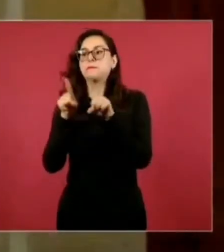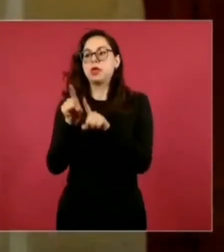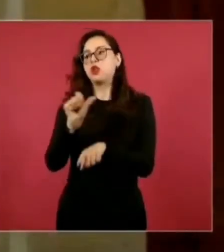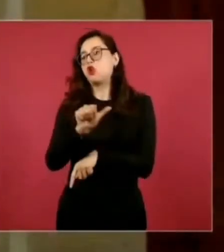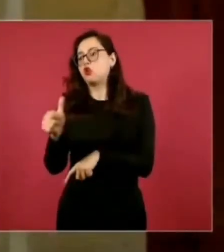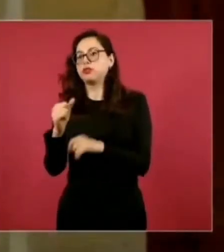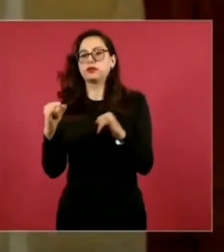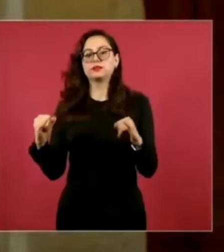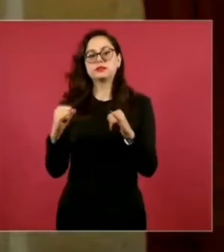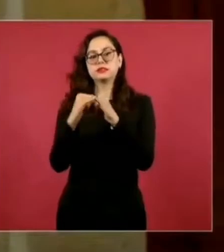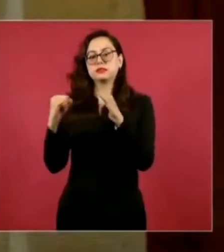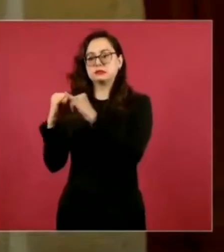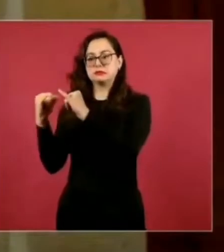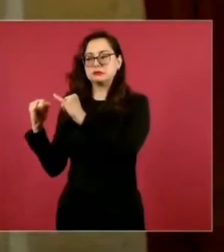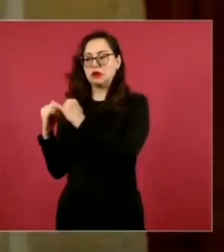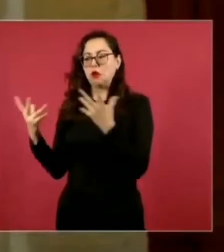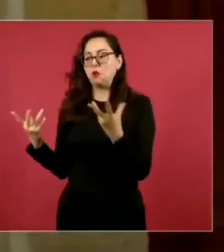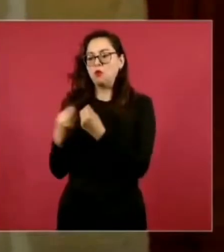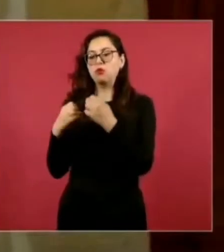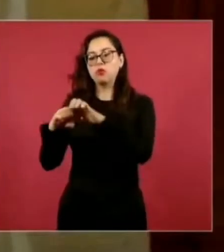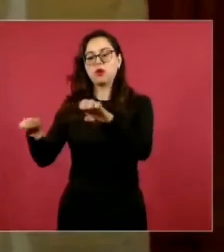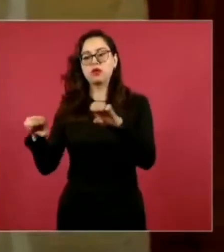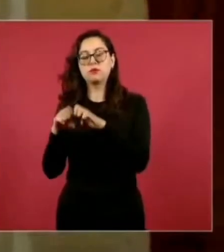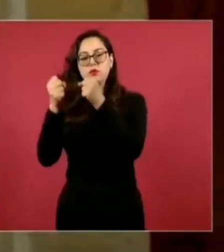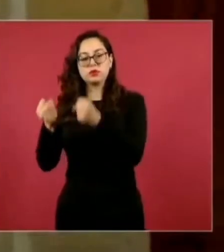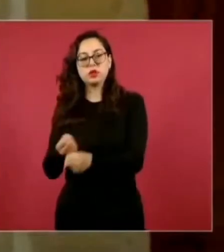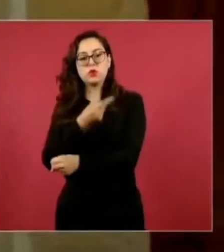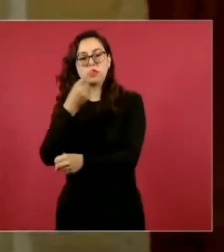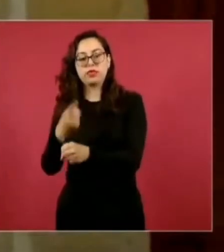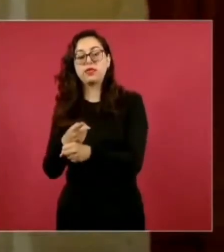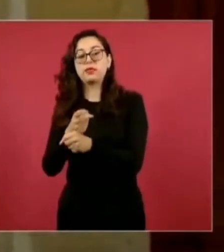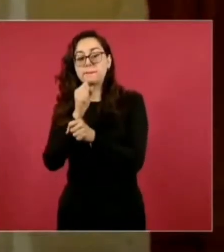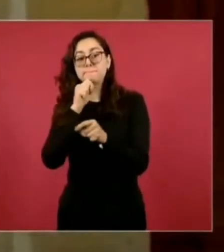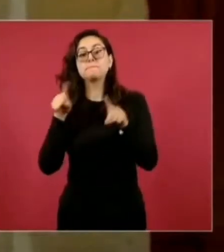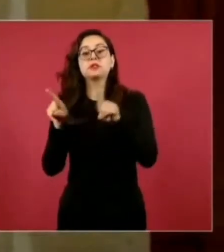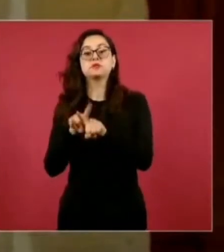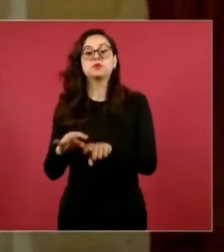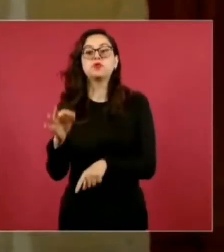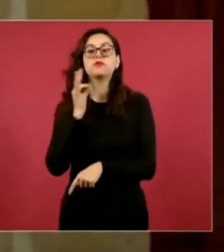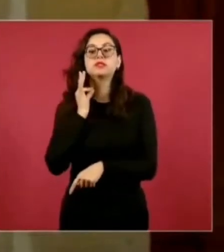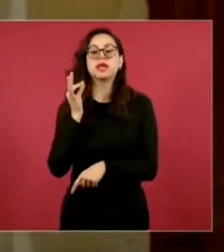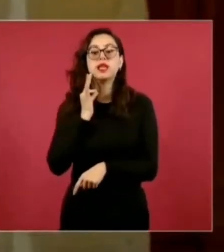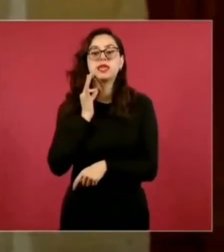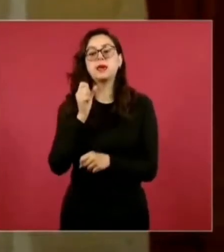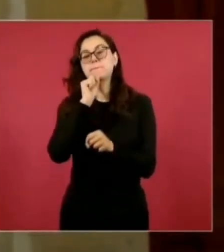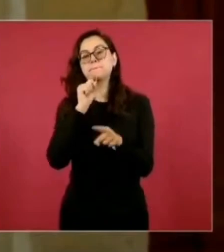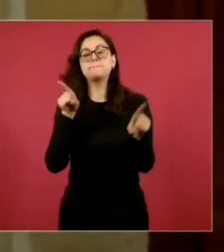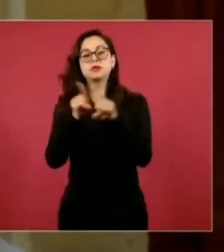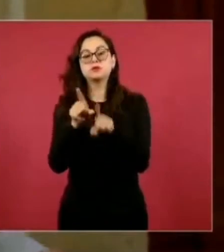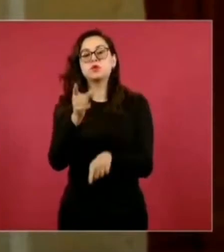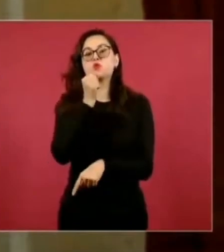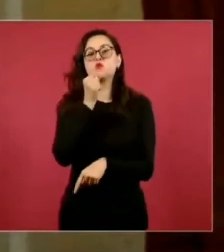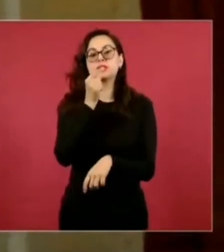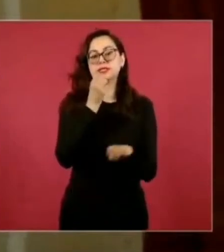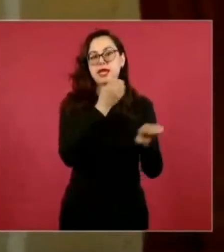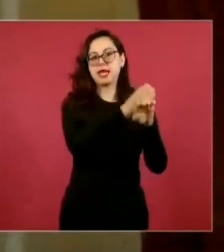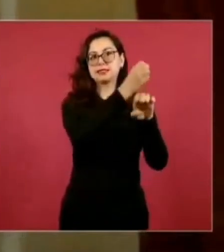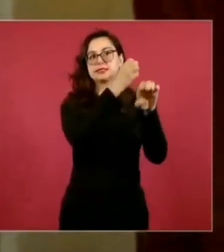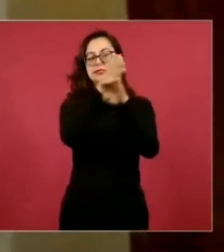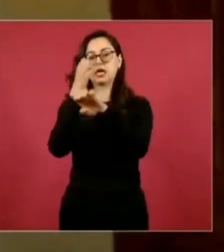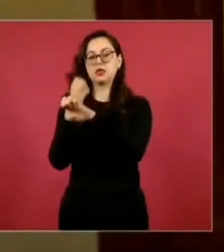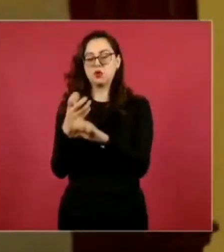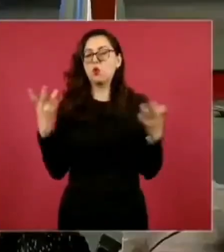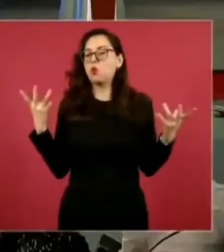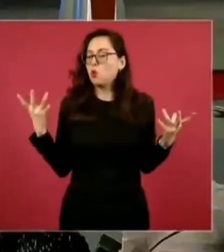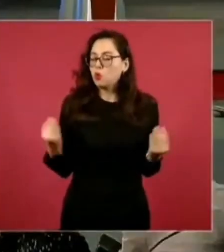dependencias del gabinete de seguridad con las fiscalías y también con las policías estatales eh adelante por